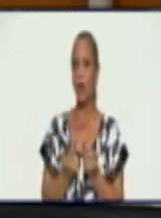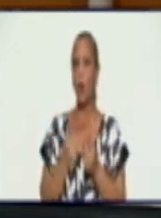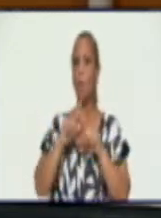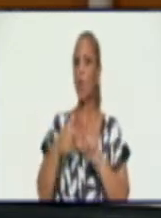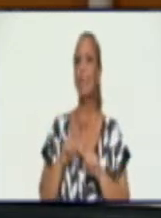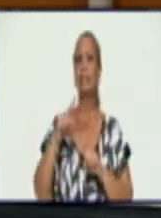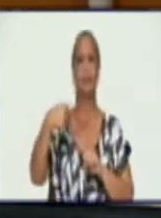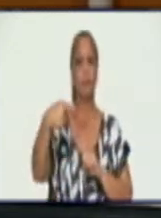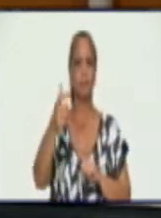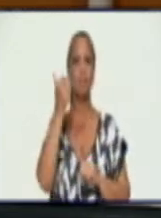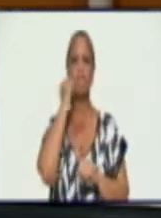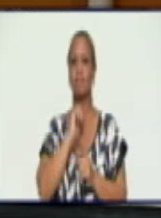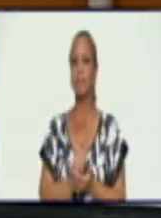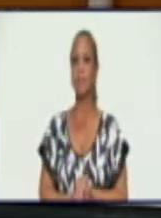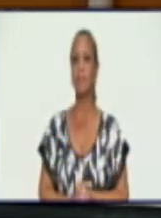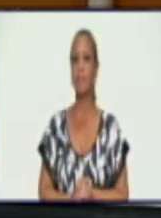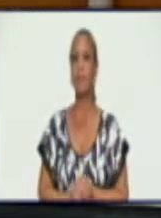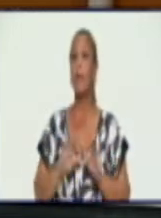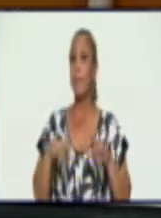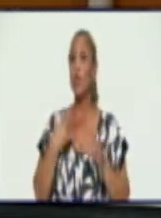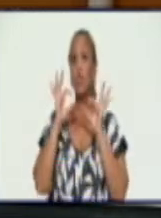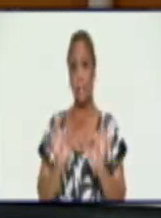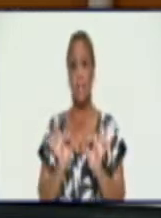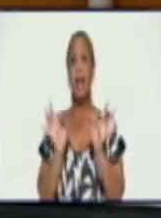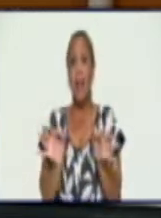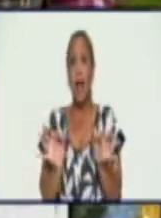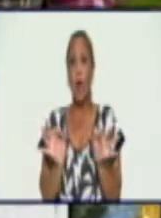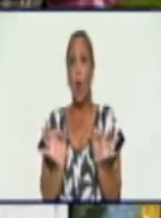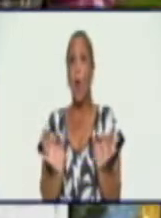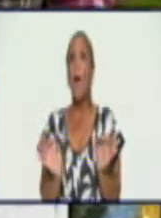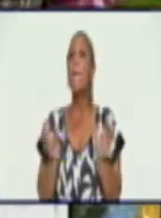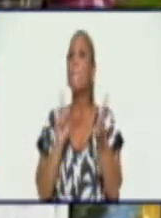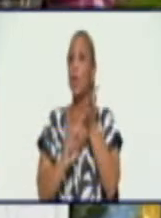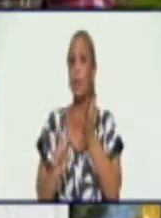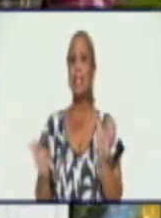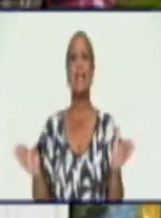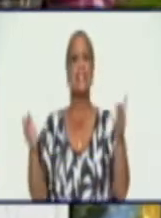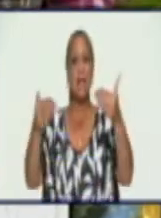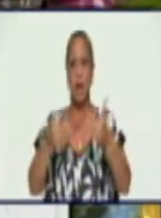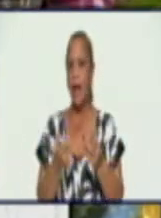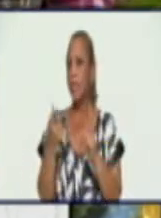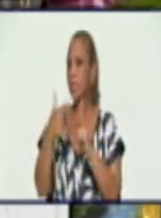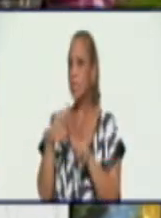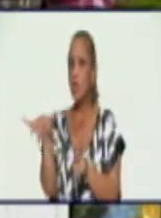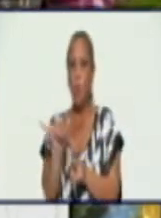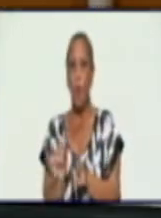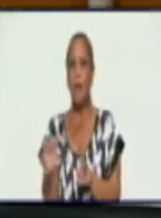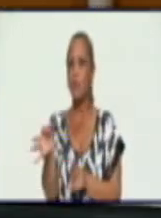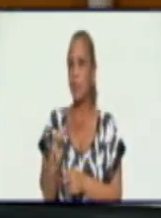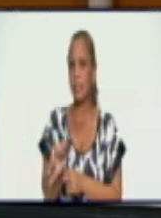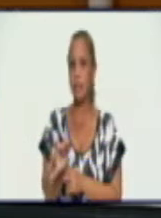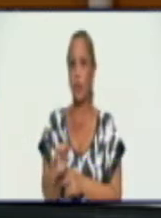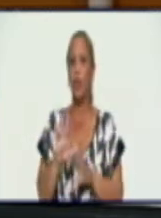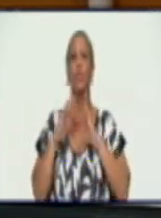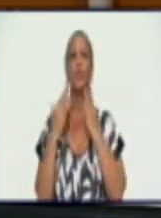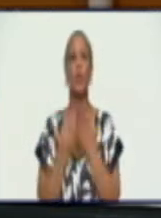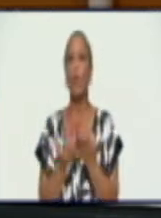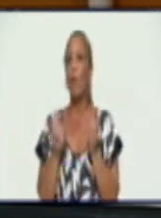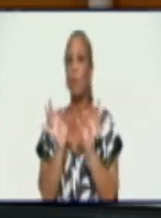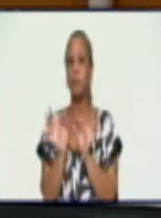día lo que sí está claro que la provincia se va a cerrar y los municipios también y cualquier análisis con la provincia cerrada y los